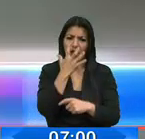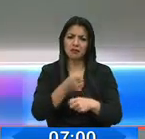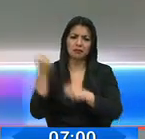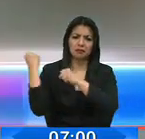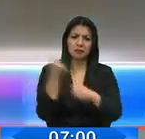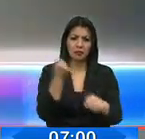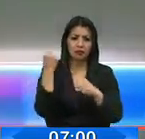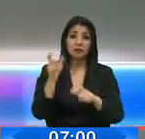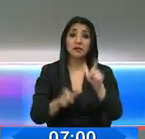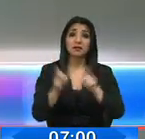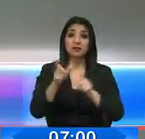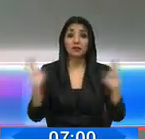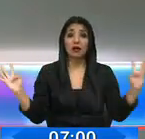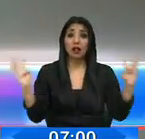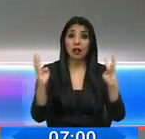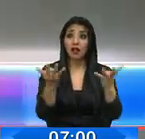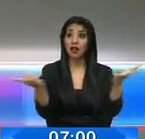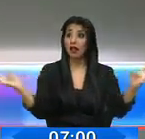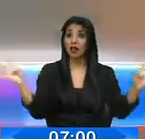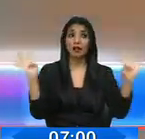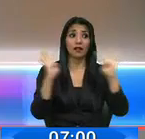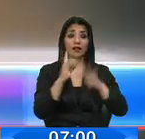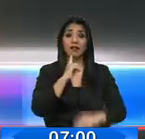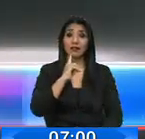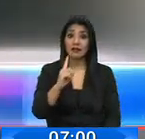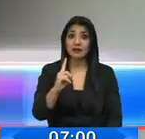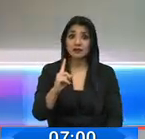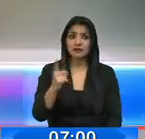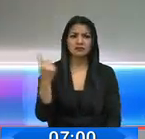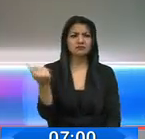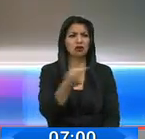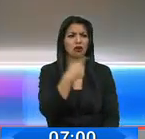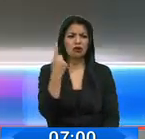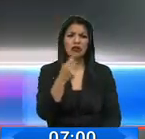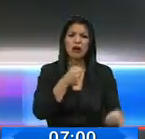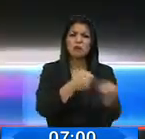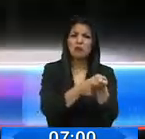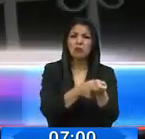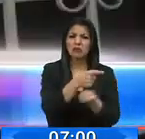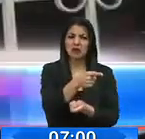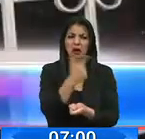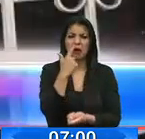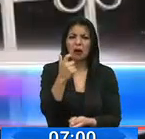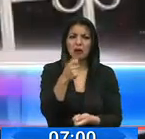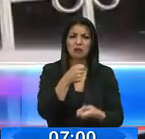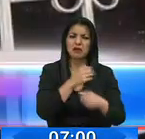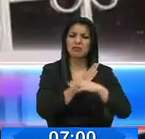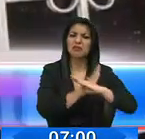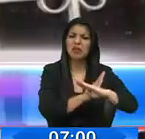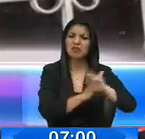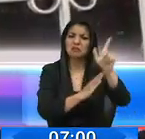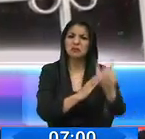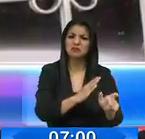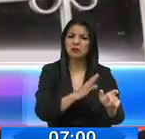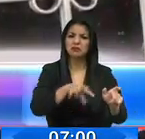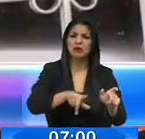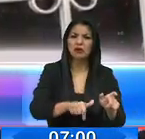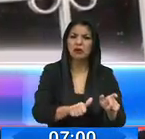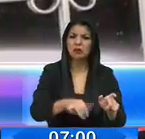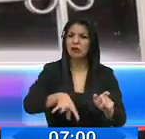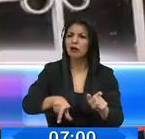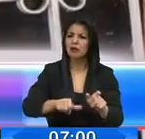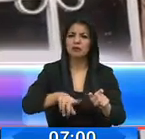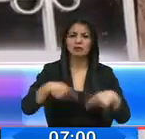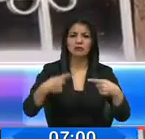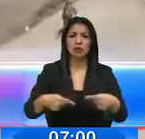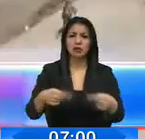Y la gente aquí, la gente que han comentado nos calumnia que somos alcahuetes porque estamos defendiendo a una persona que viene robando y roba todos los días,